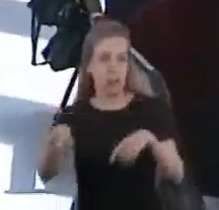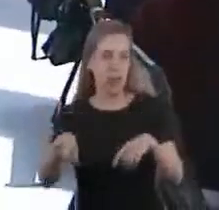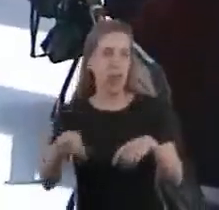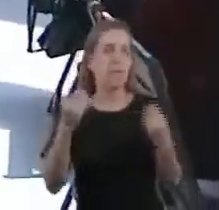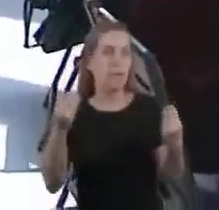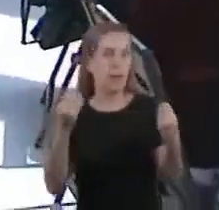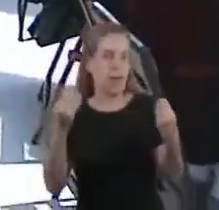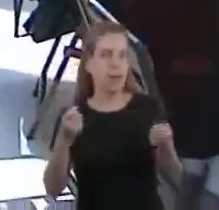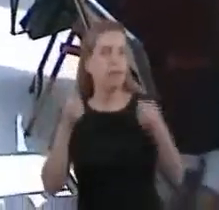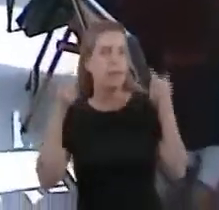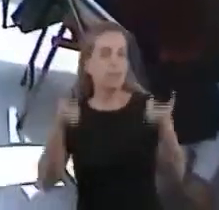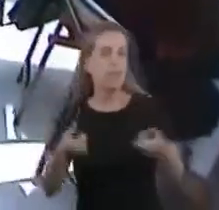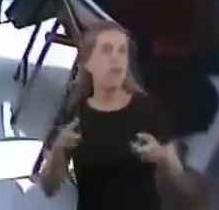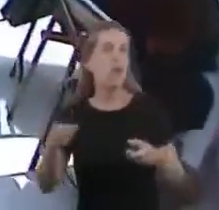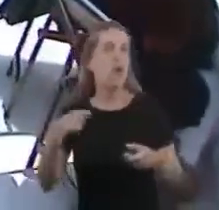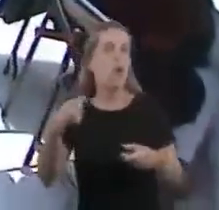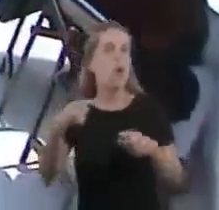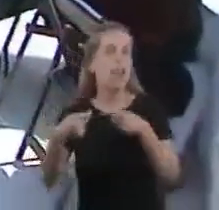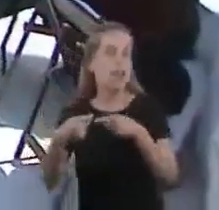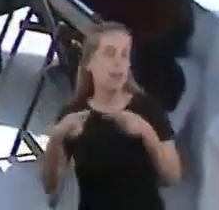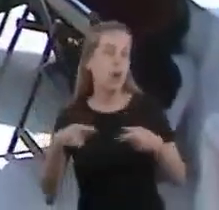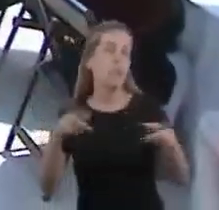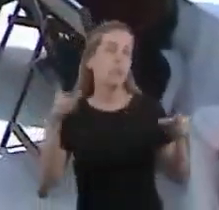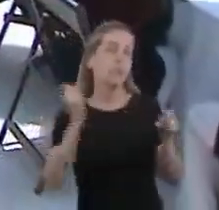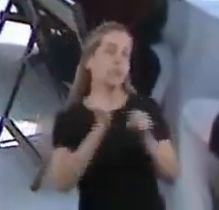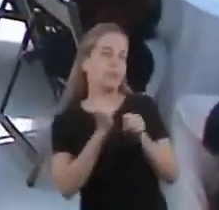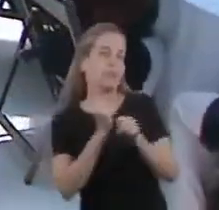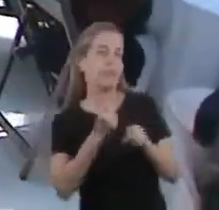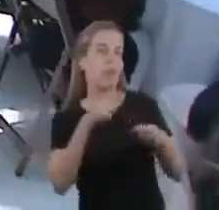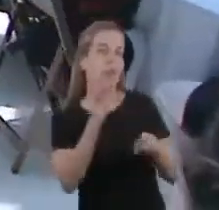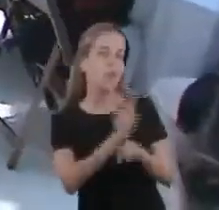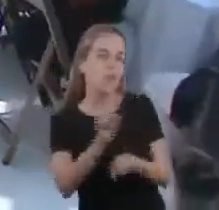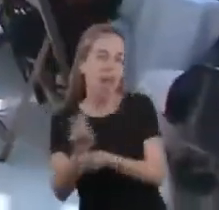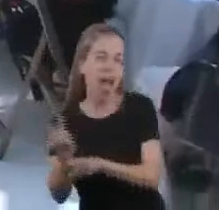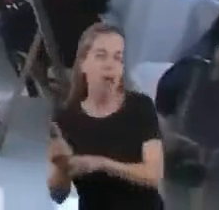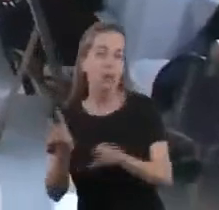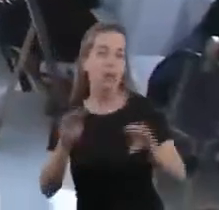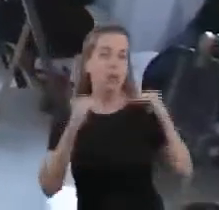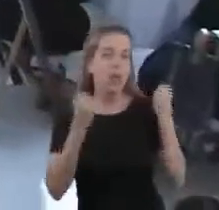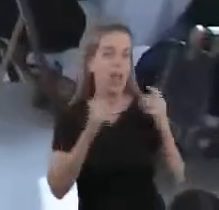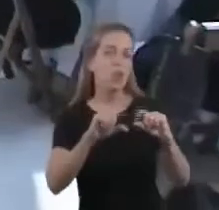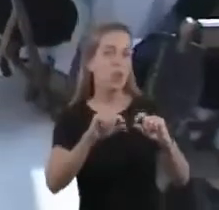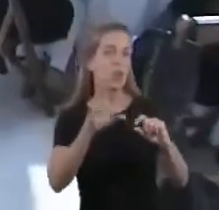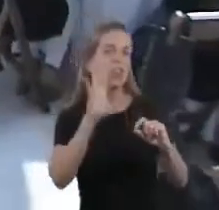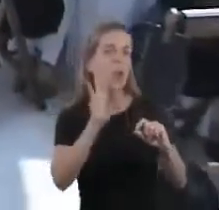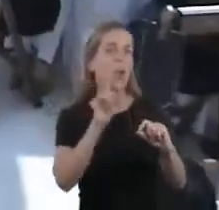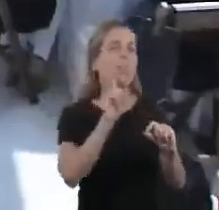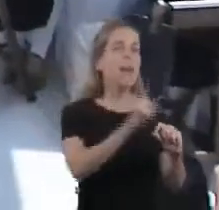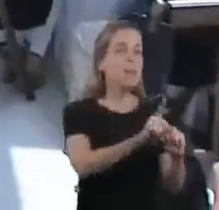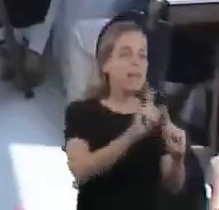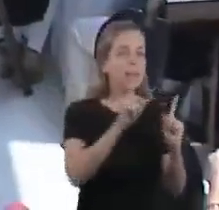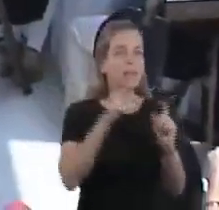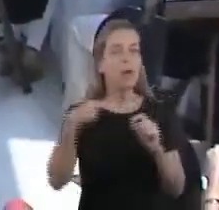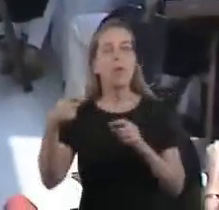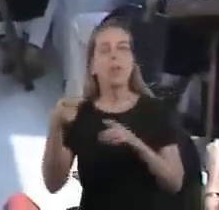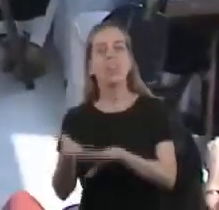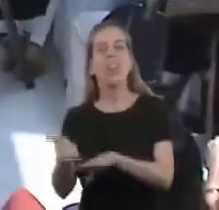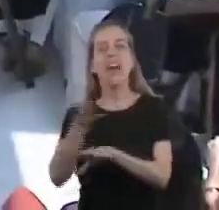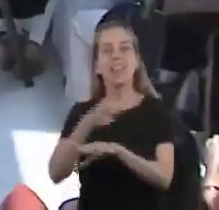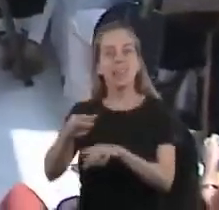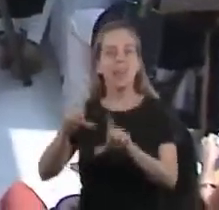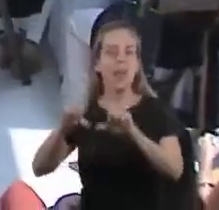entrega de la jubilación por tareas de cuidado número 50.000 y de la jubilación anticipada